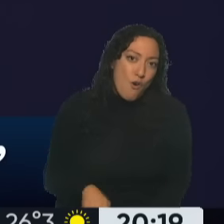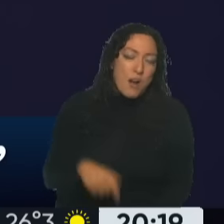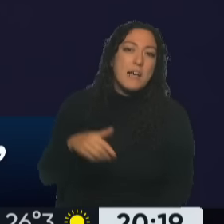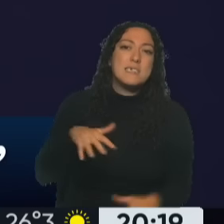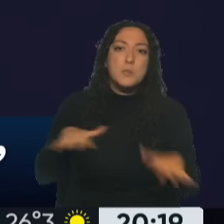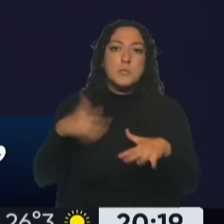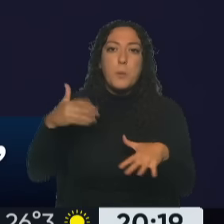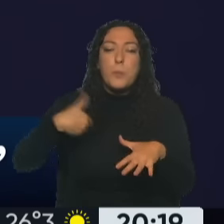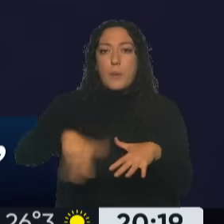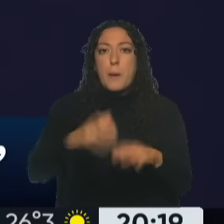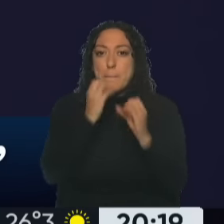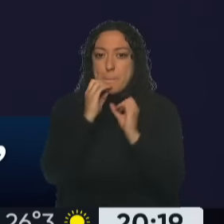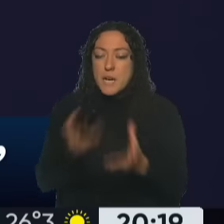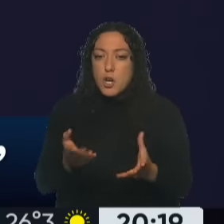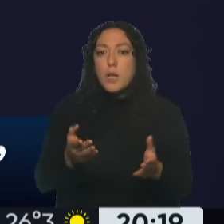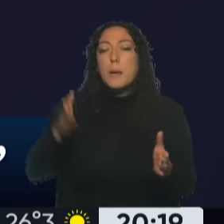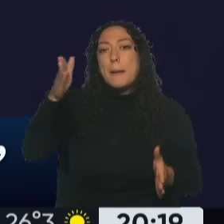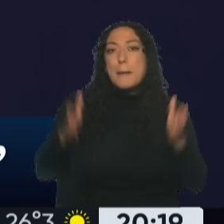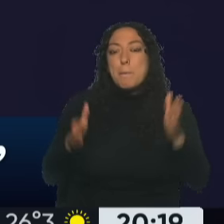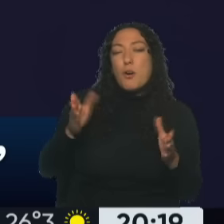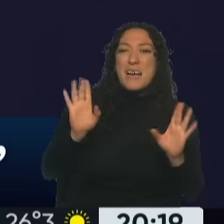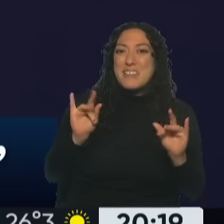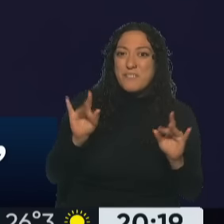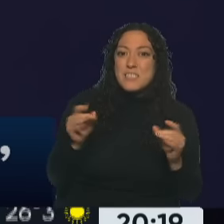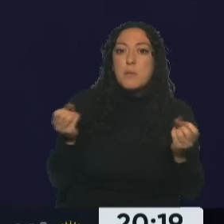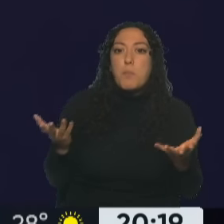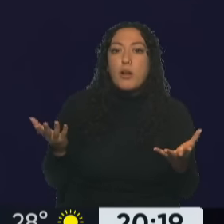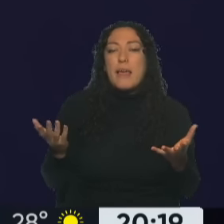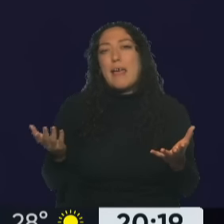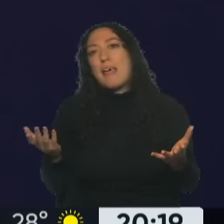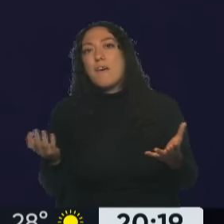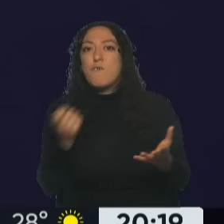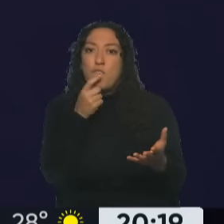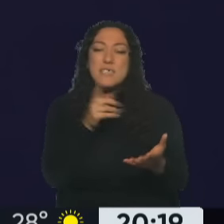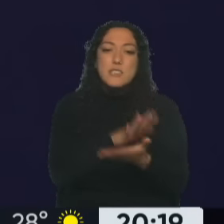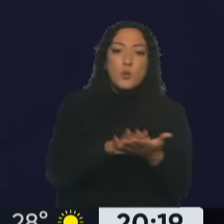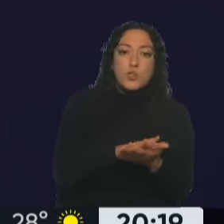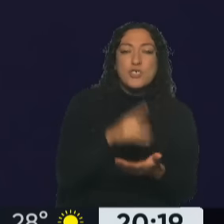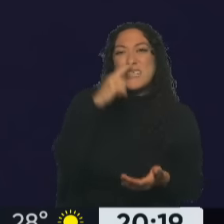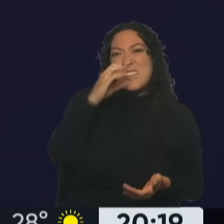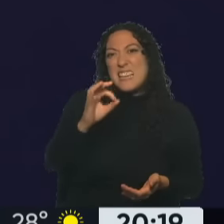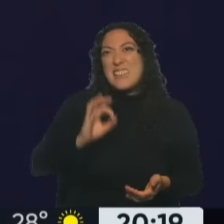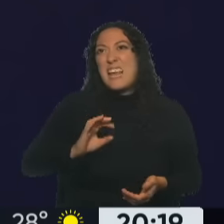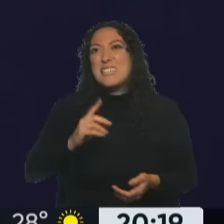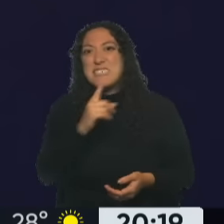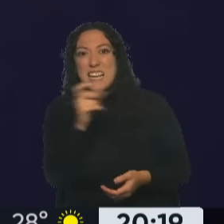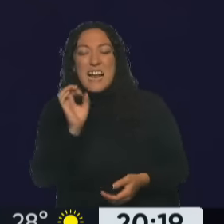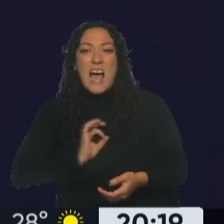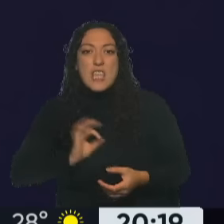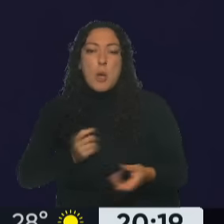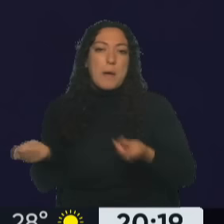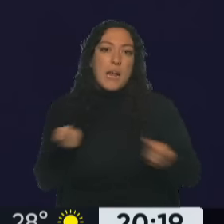mejorar vamos a tener un periodo duro porque naturalmente no se sale de 70 100 años de desmane